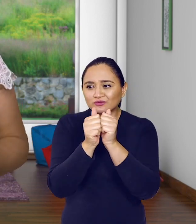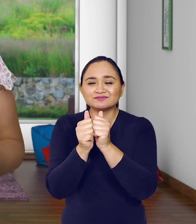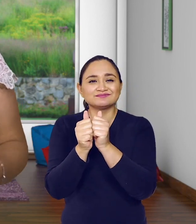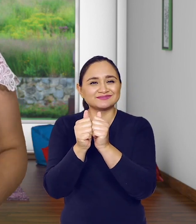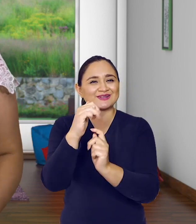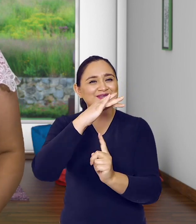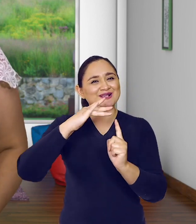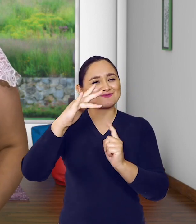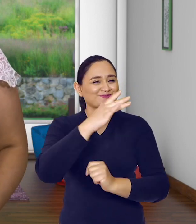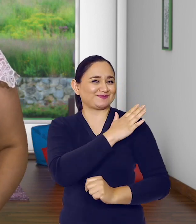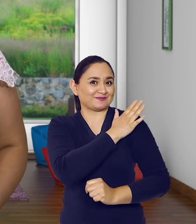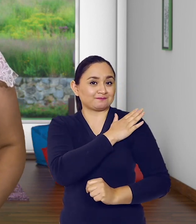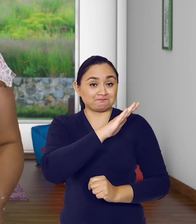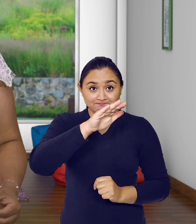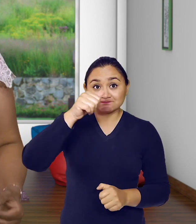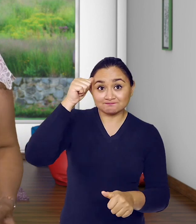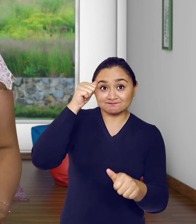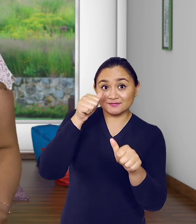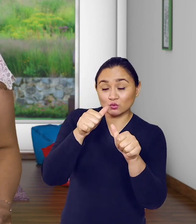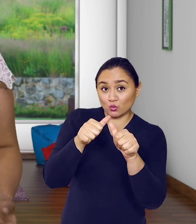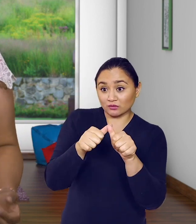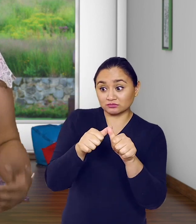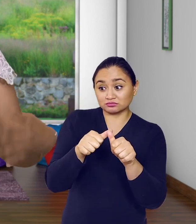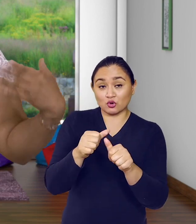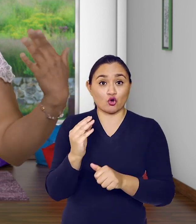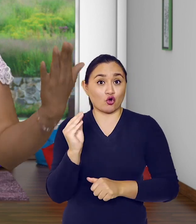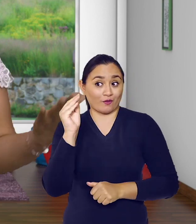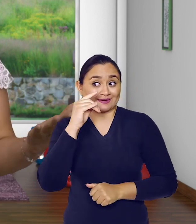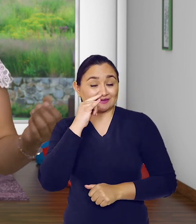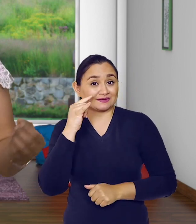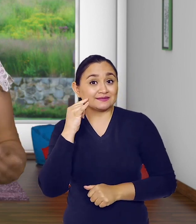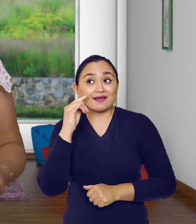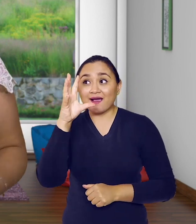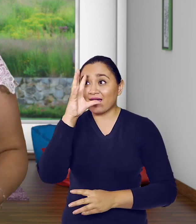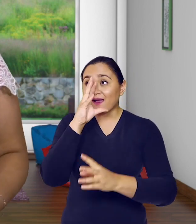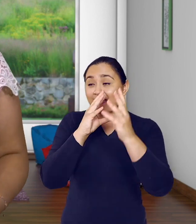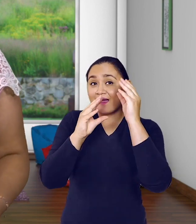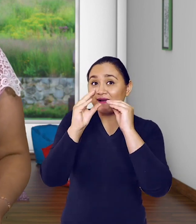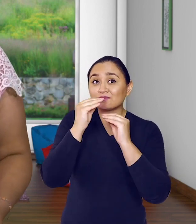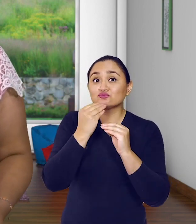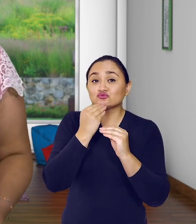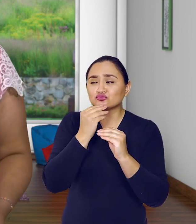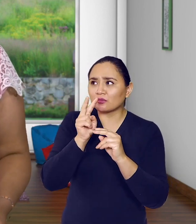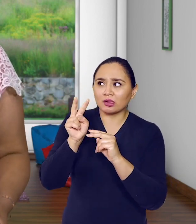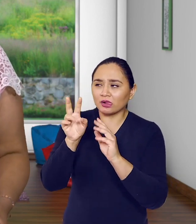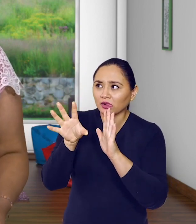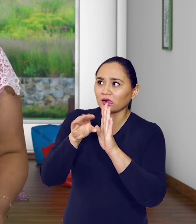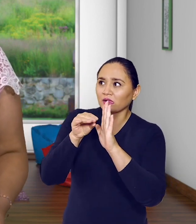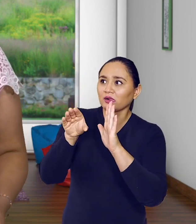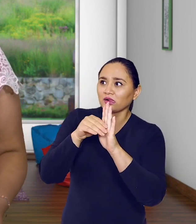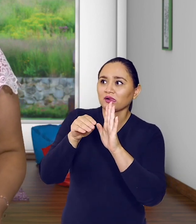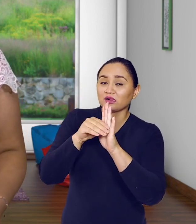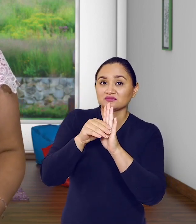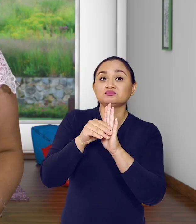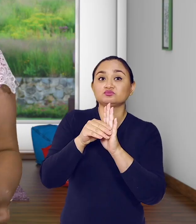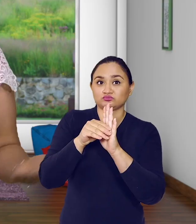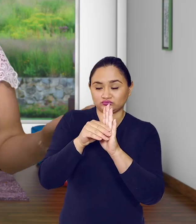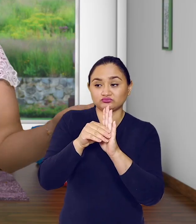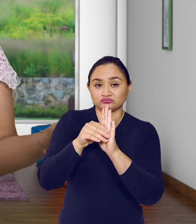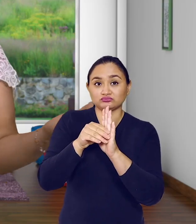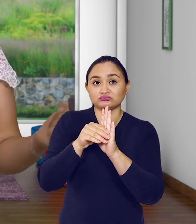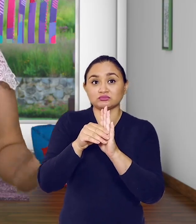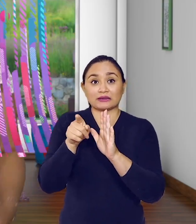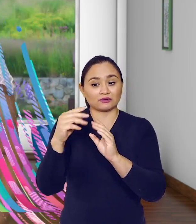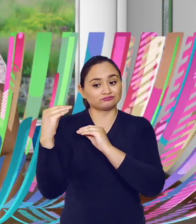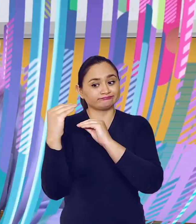ambiente de confianza. Recuerda que chicos y chicas aprenden actitudes y conductas sobre la sexualidad de las personas adultas cercanas